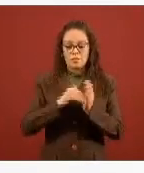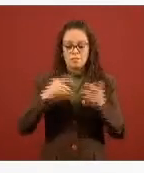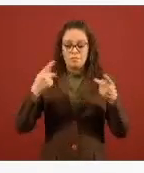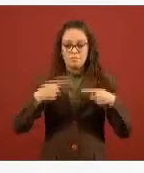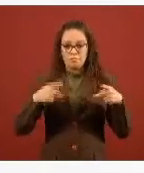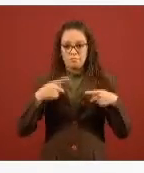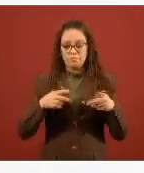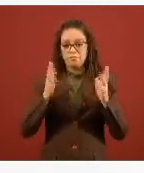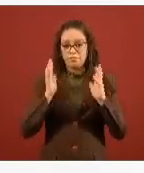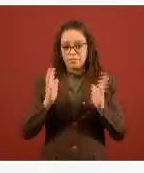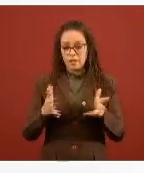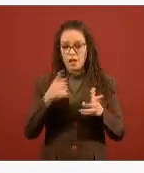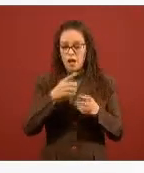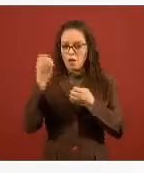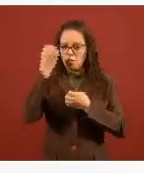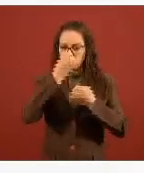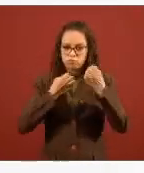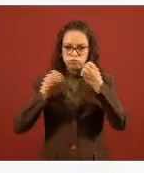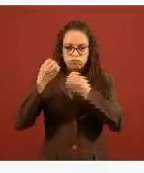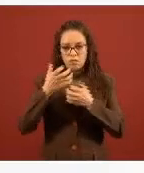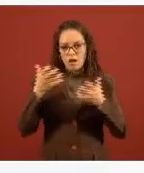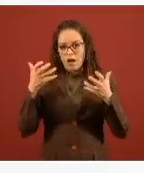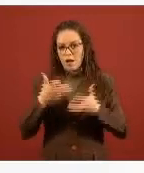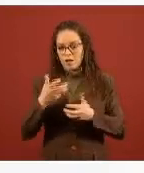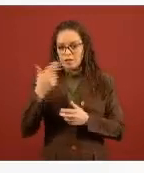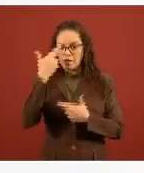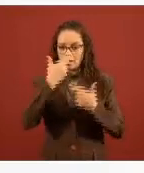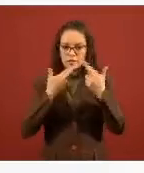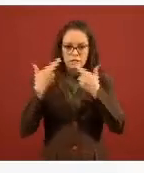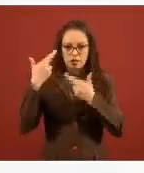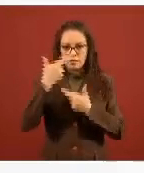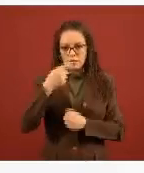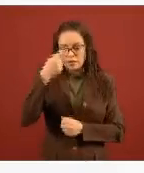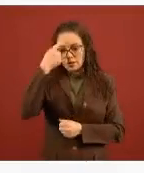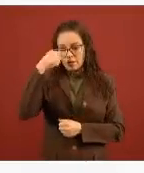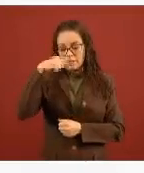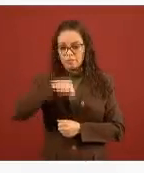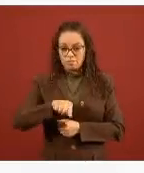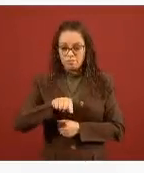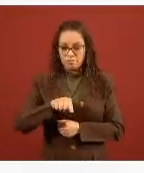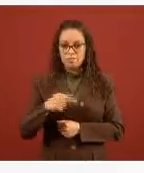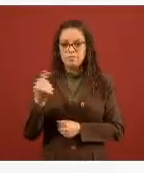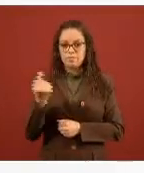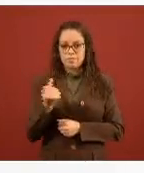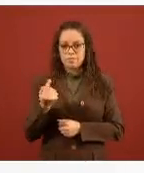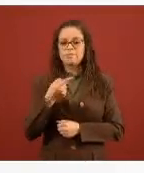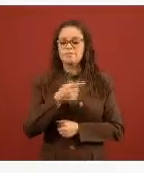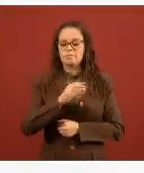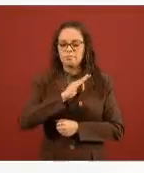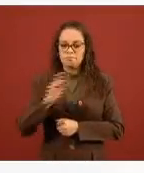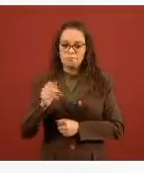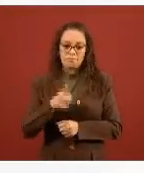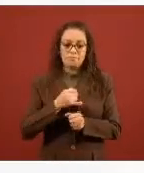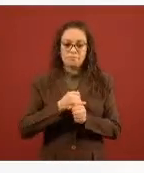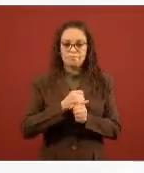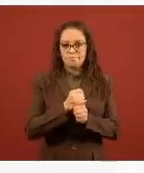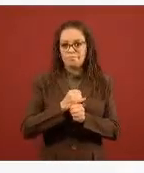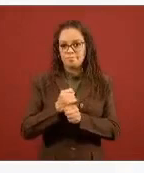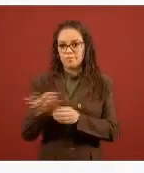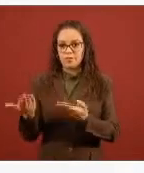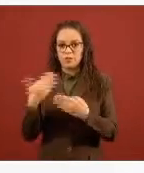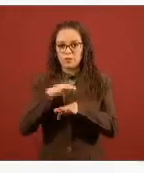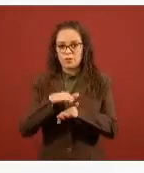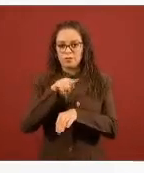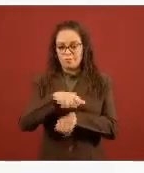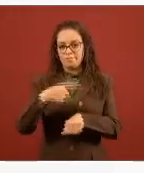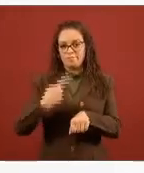momento han sido ya estudiadas y entradas a un protocolo de investigación de todos estos casos en relación